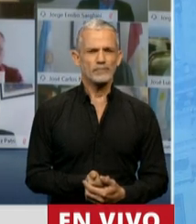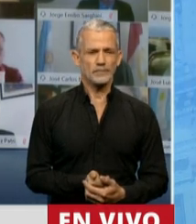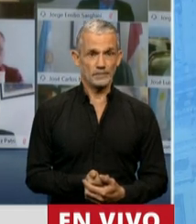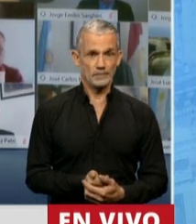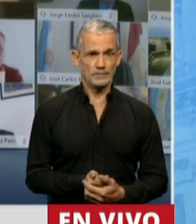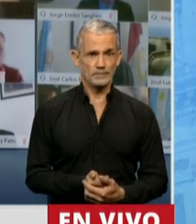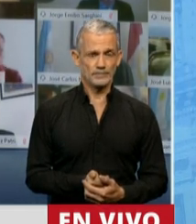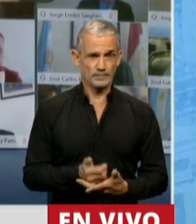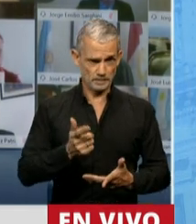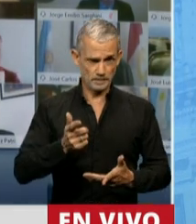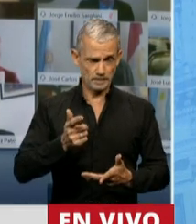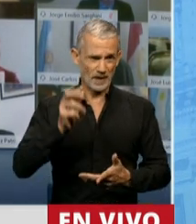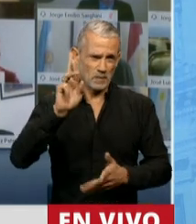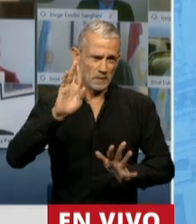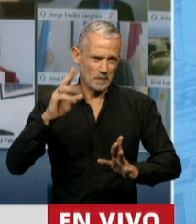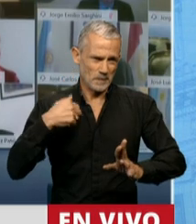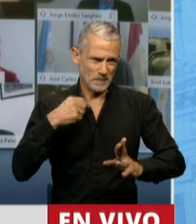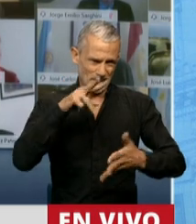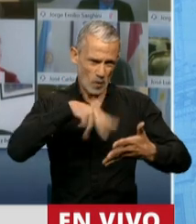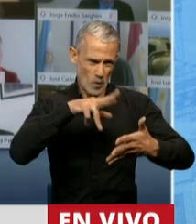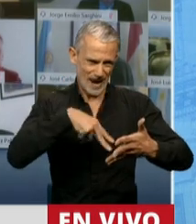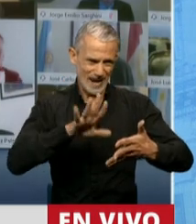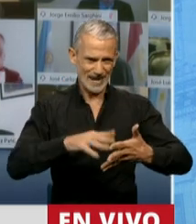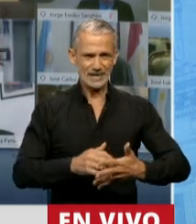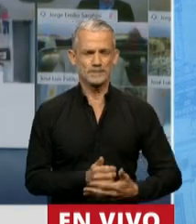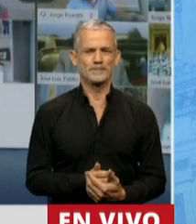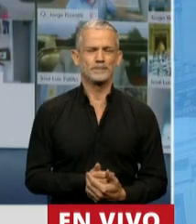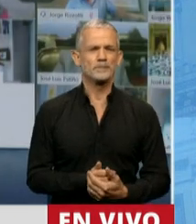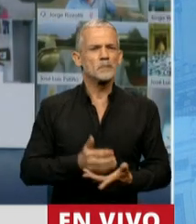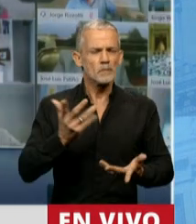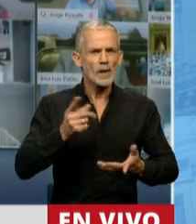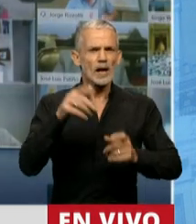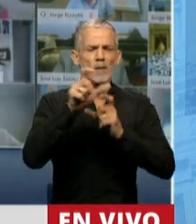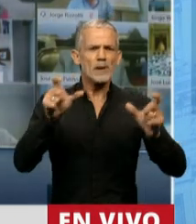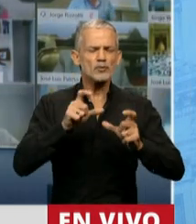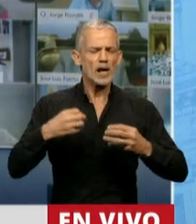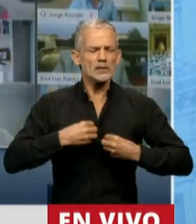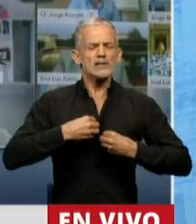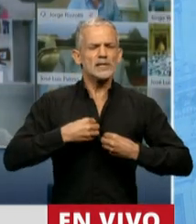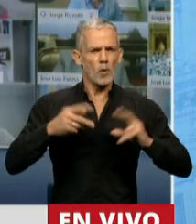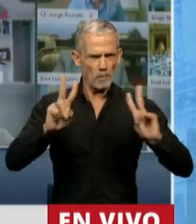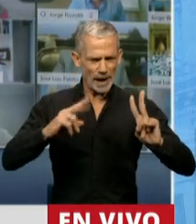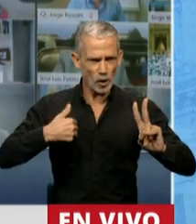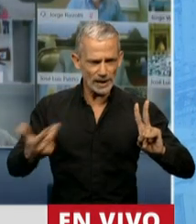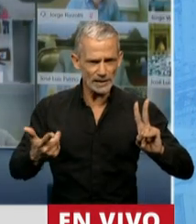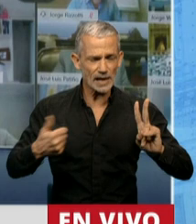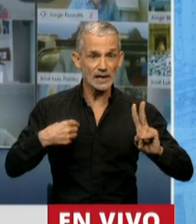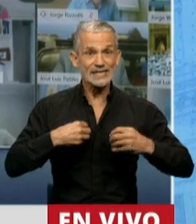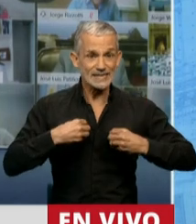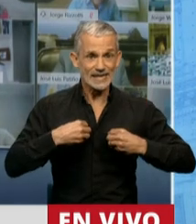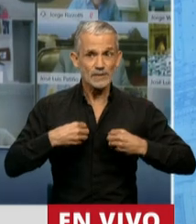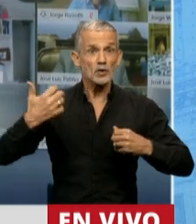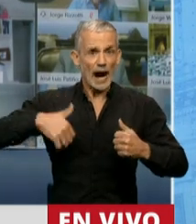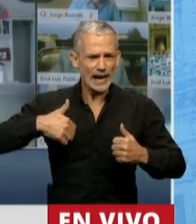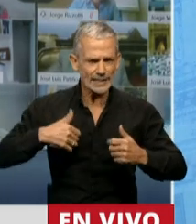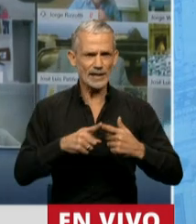leer su permiso los que nosos istas los que nos sentimos